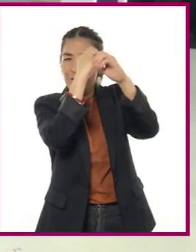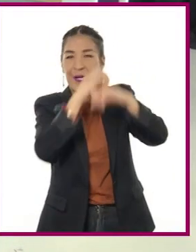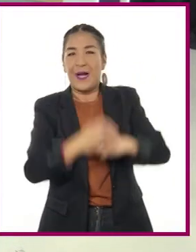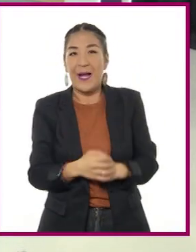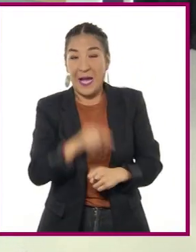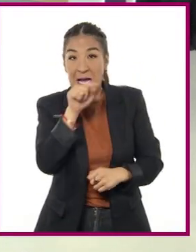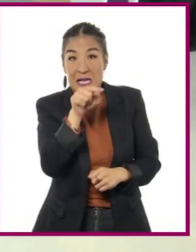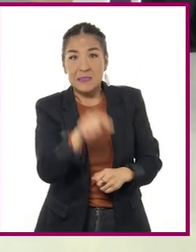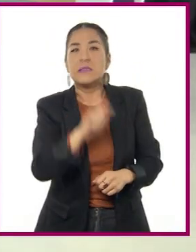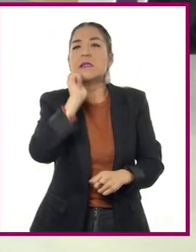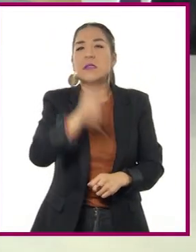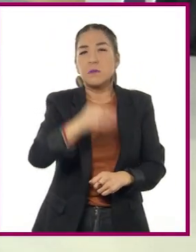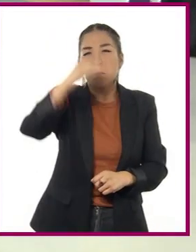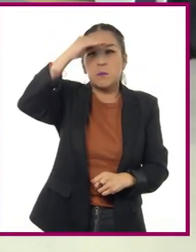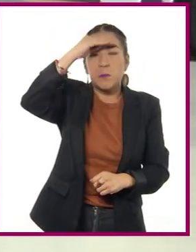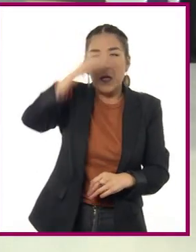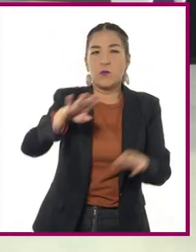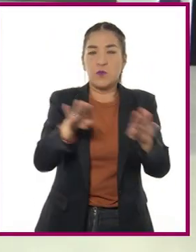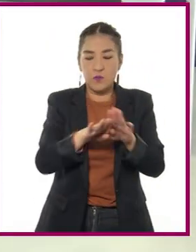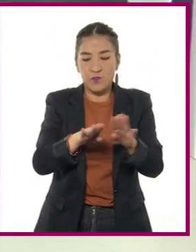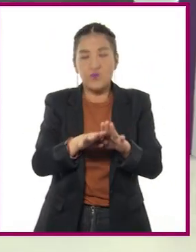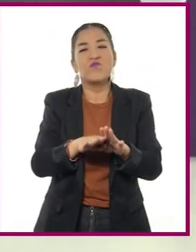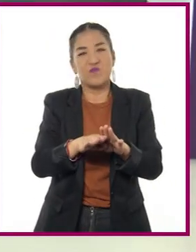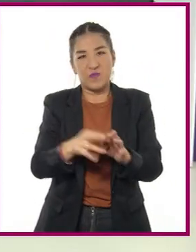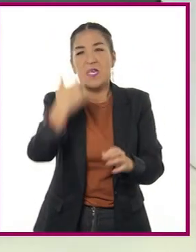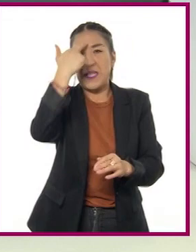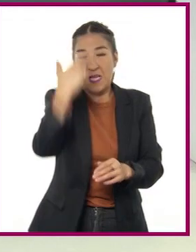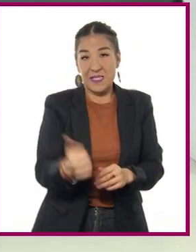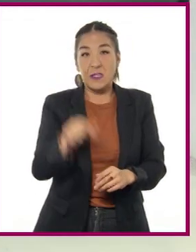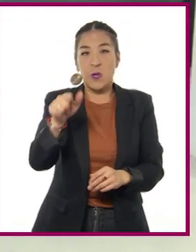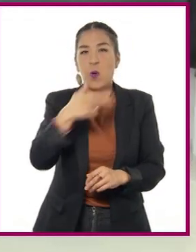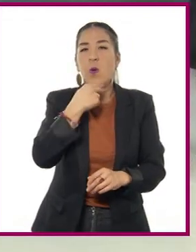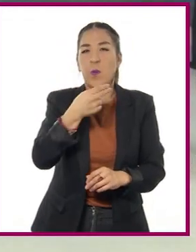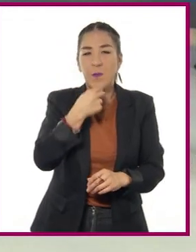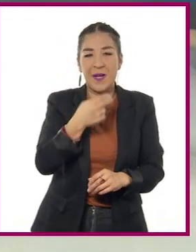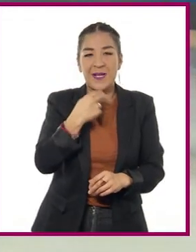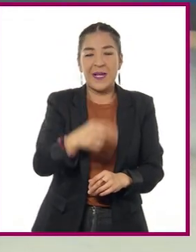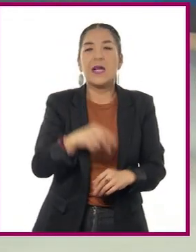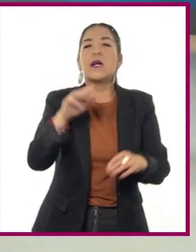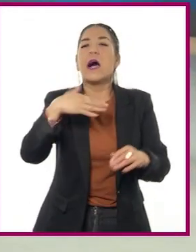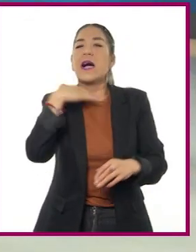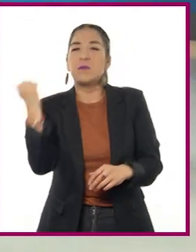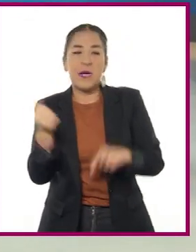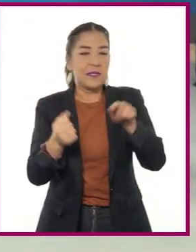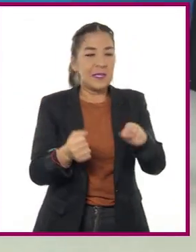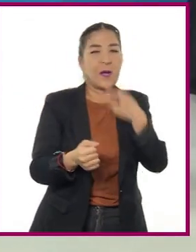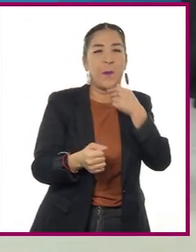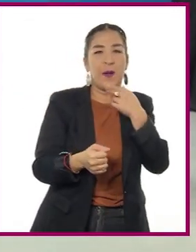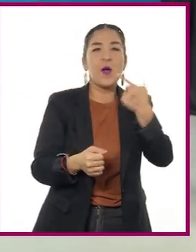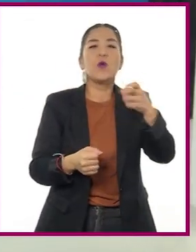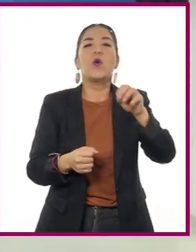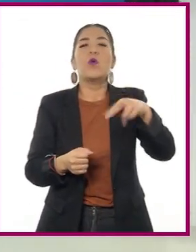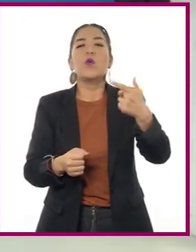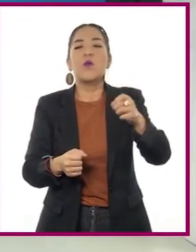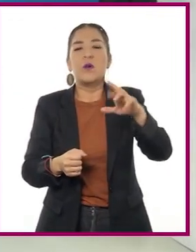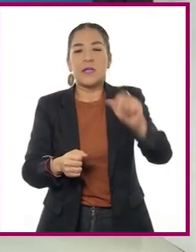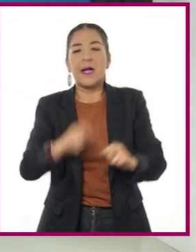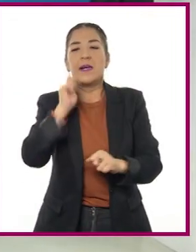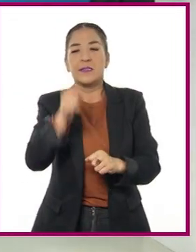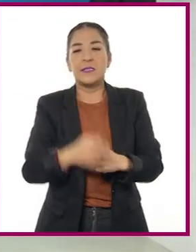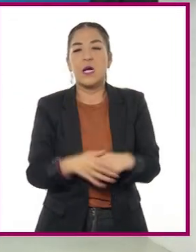Basado en un pensamiento racional, Sigüenza y Góngora aseguró en el folleto